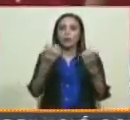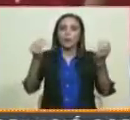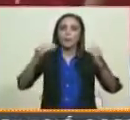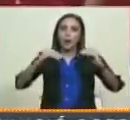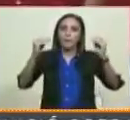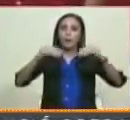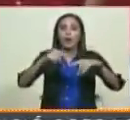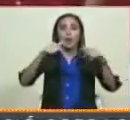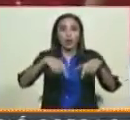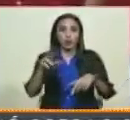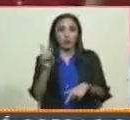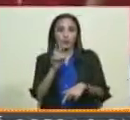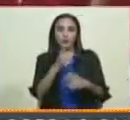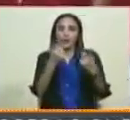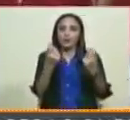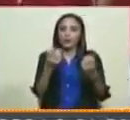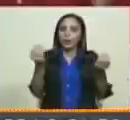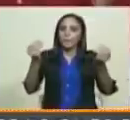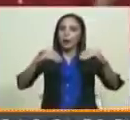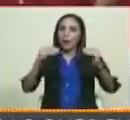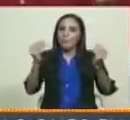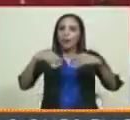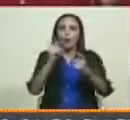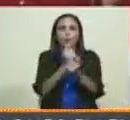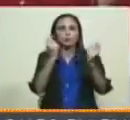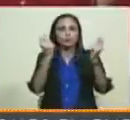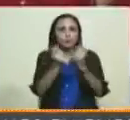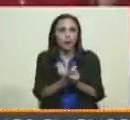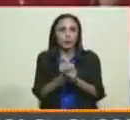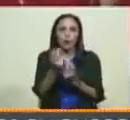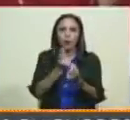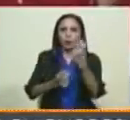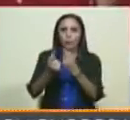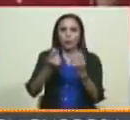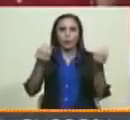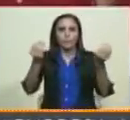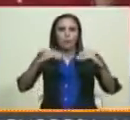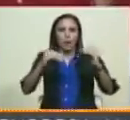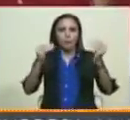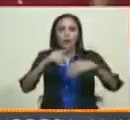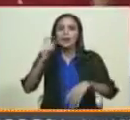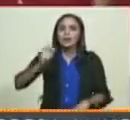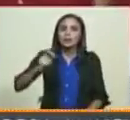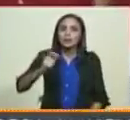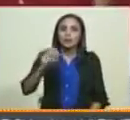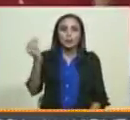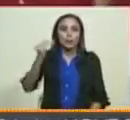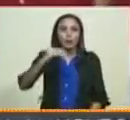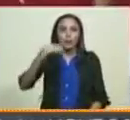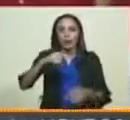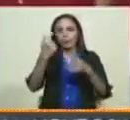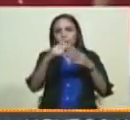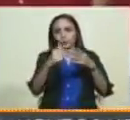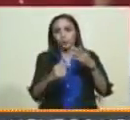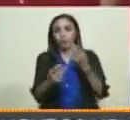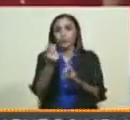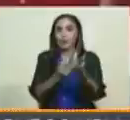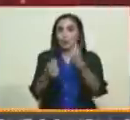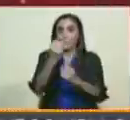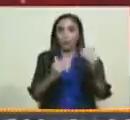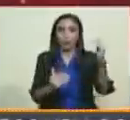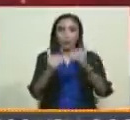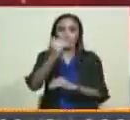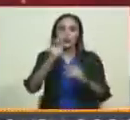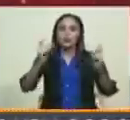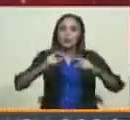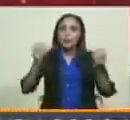En Venezuela hace falta un gran cambio económico. Necesitamos grandes cambios